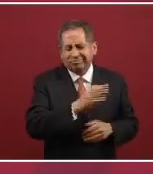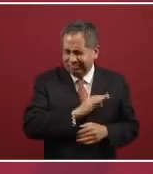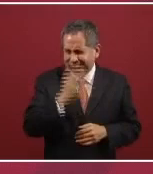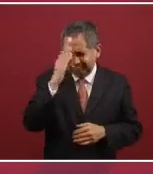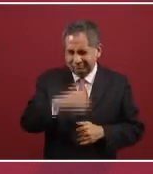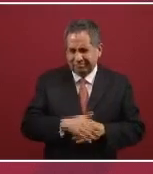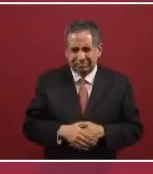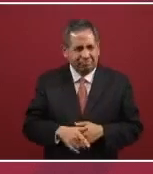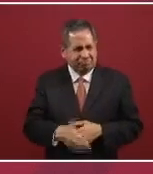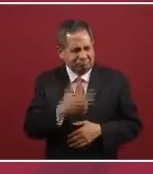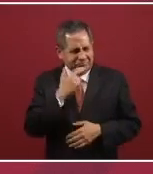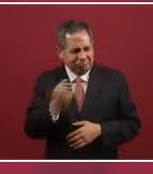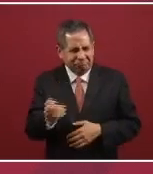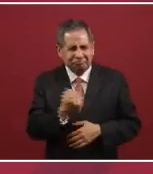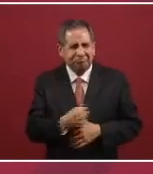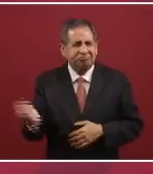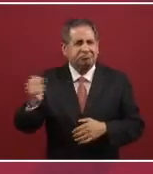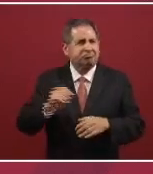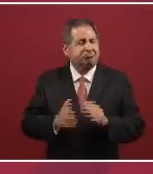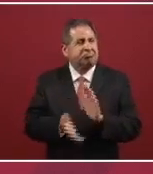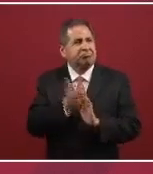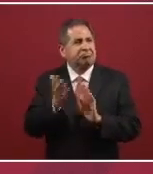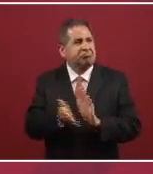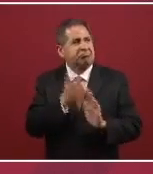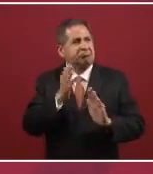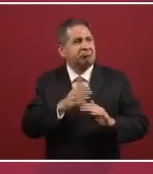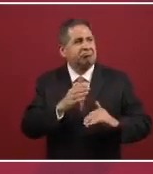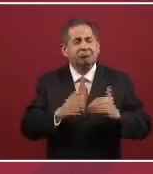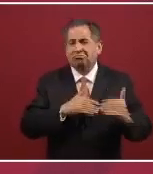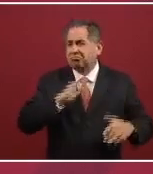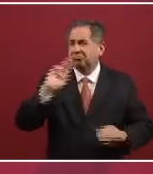Son los mejores trabajadores de la construcción del mundo.